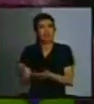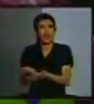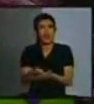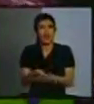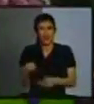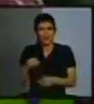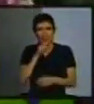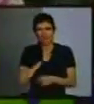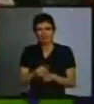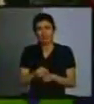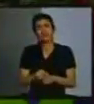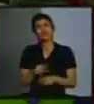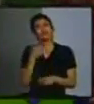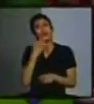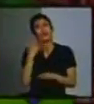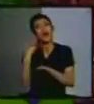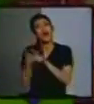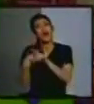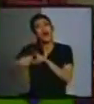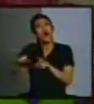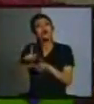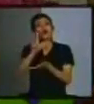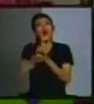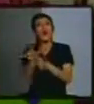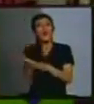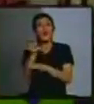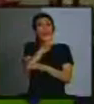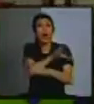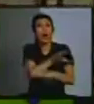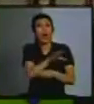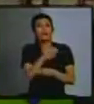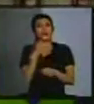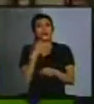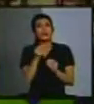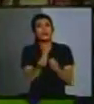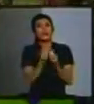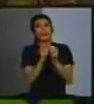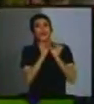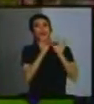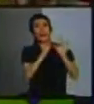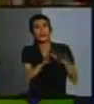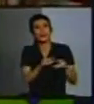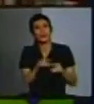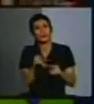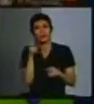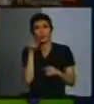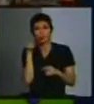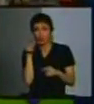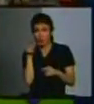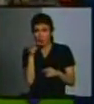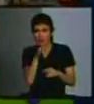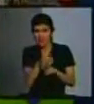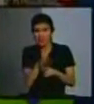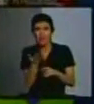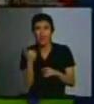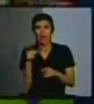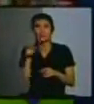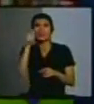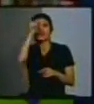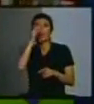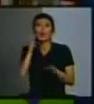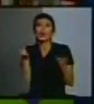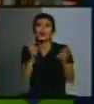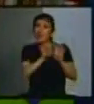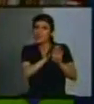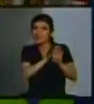Navidad. Pero hay otros sectores que también han estado bastante llenos de público, esto porque algunos, si tú lo decías, no van a abrir el domingo, esto por